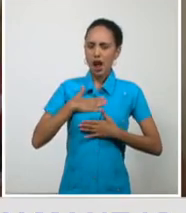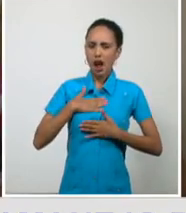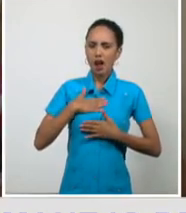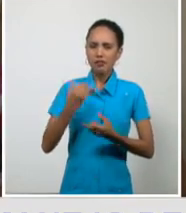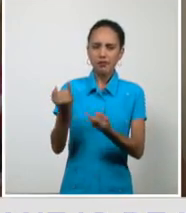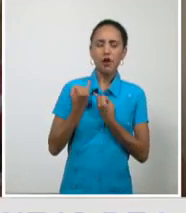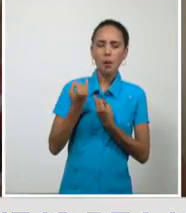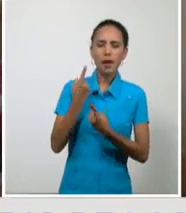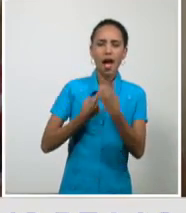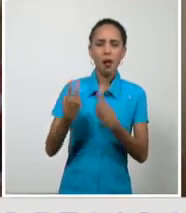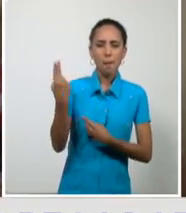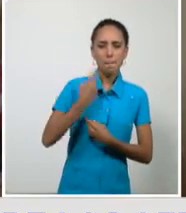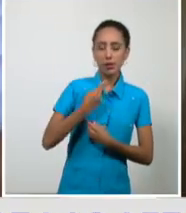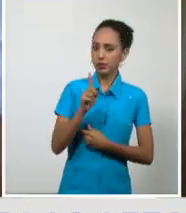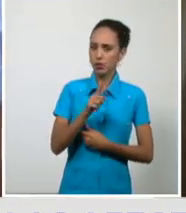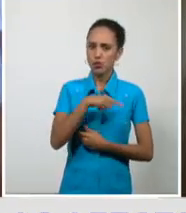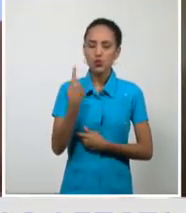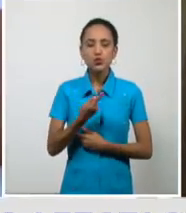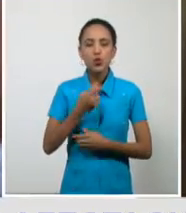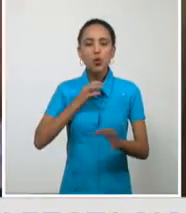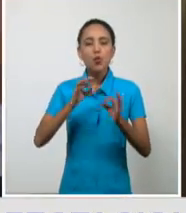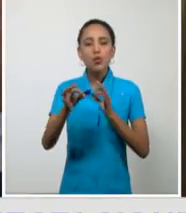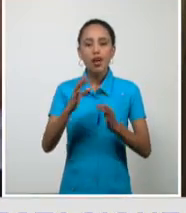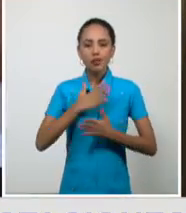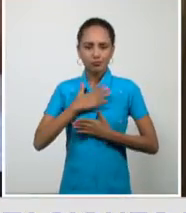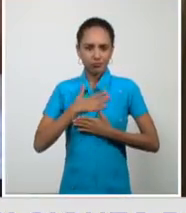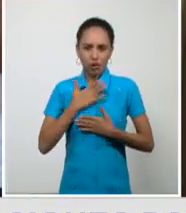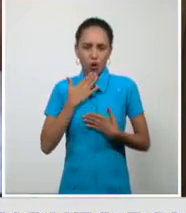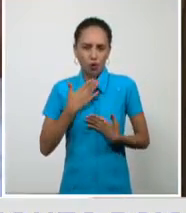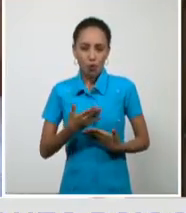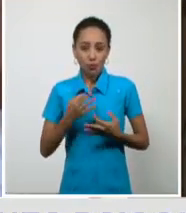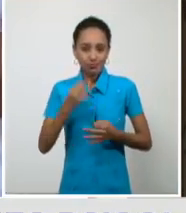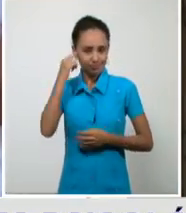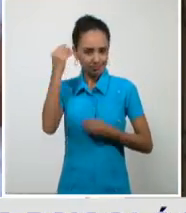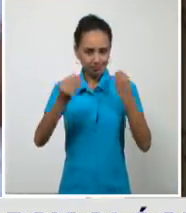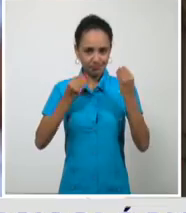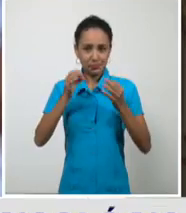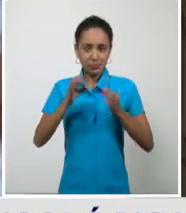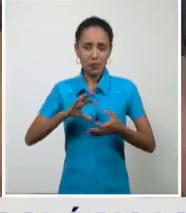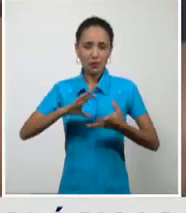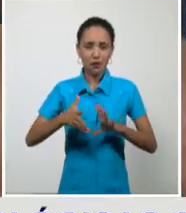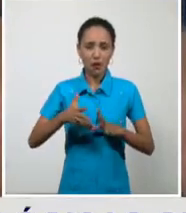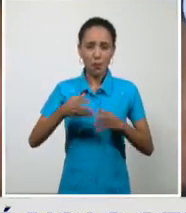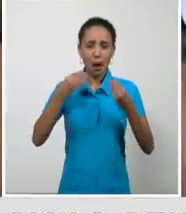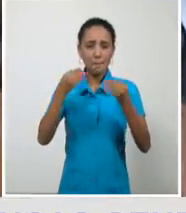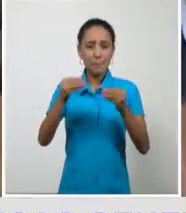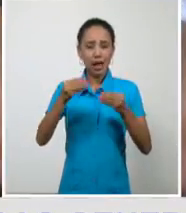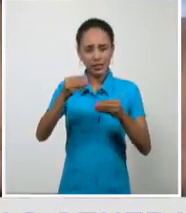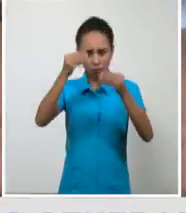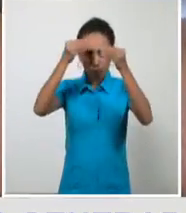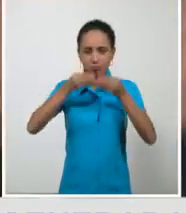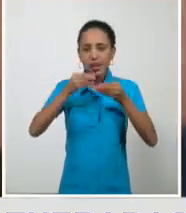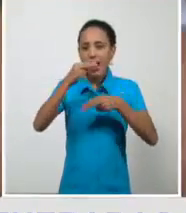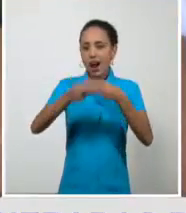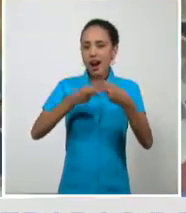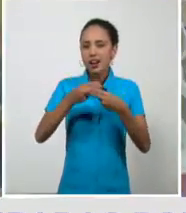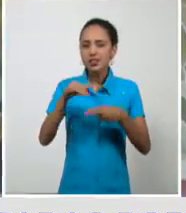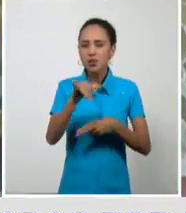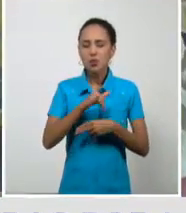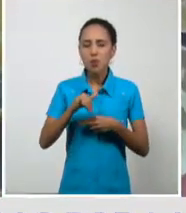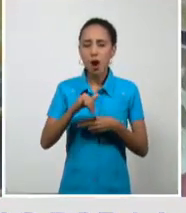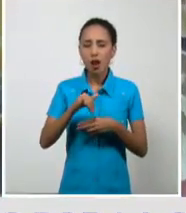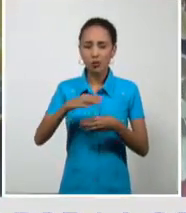buscar la medida de cómo protegernos. Estas mascarillas hechas de plástico y planchas de PVC, moldeadas por una lata común de